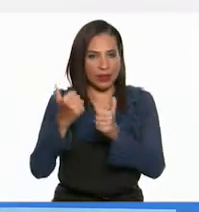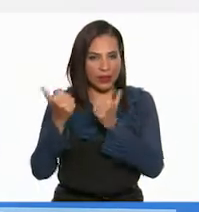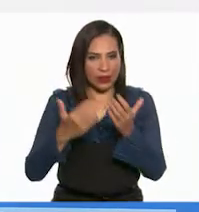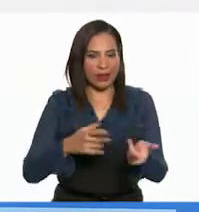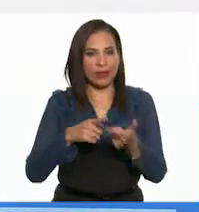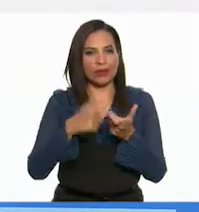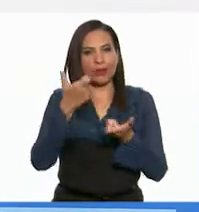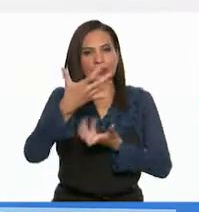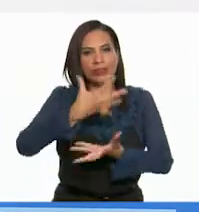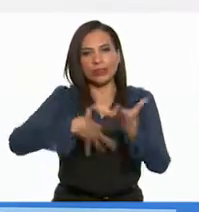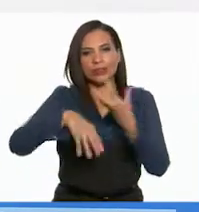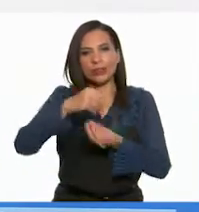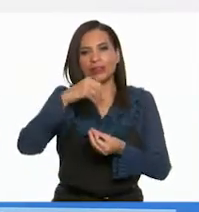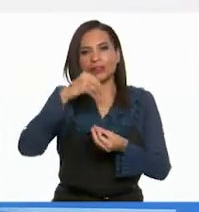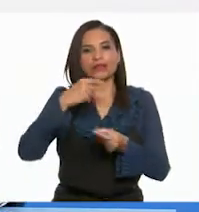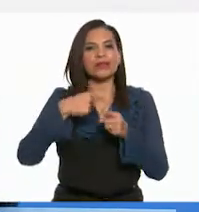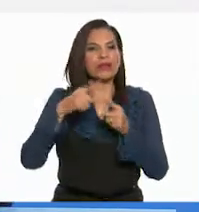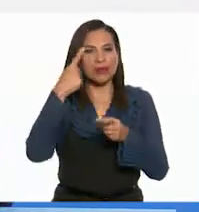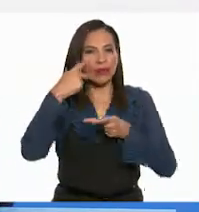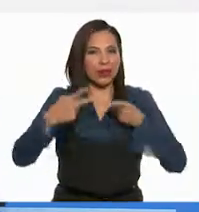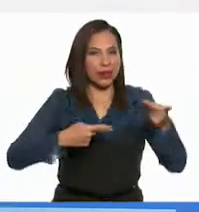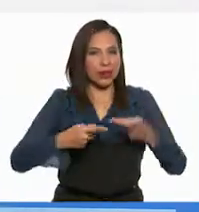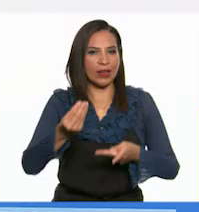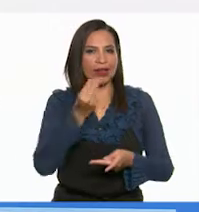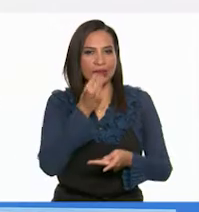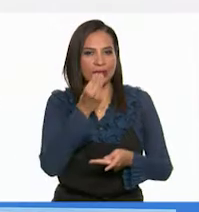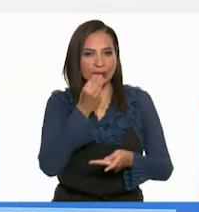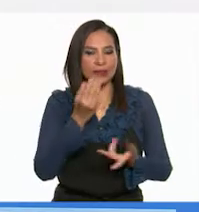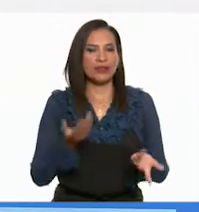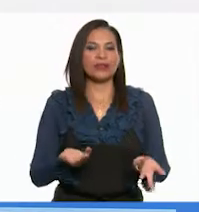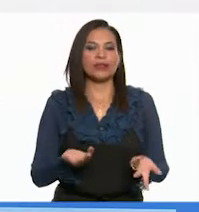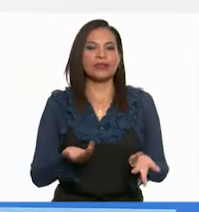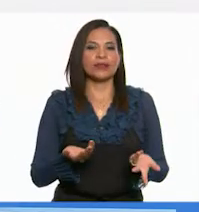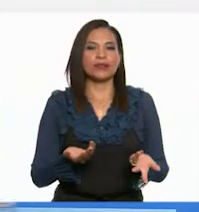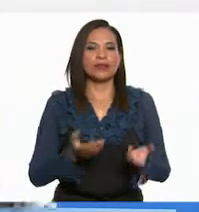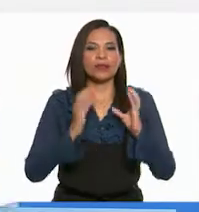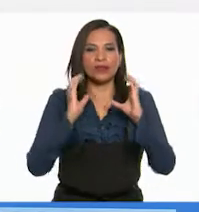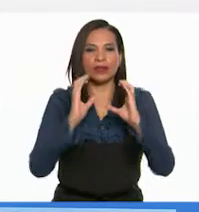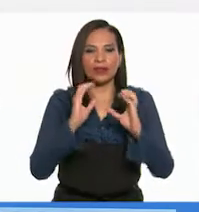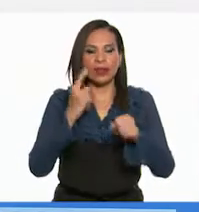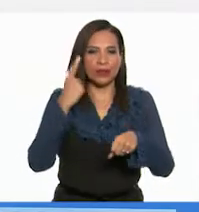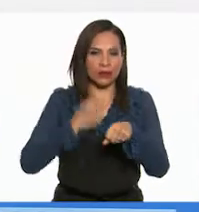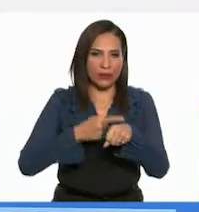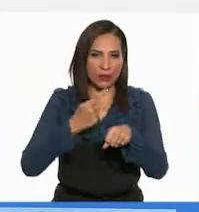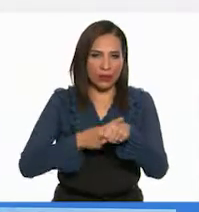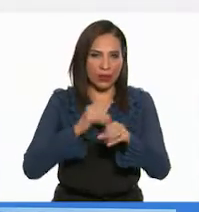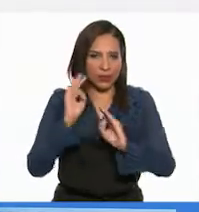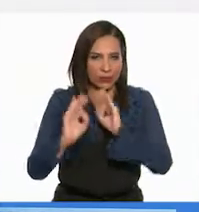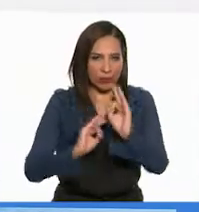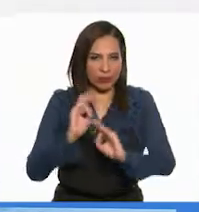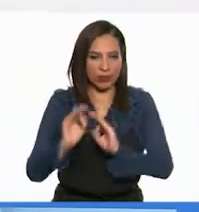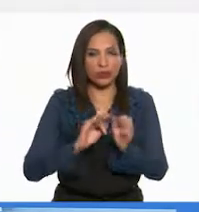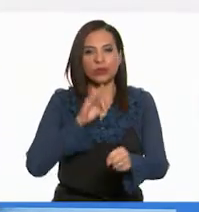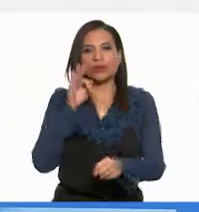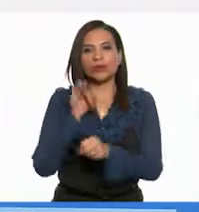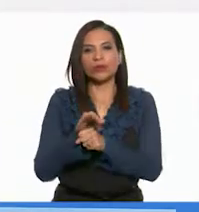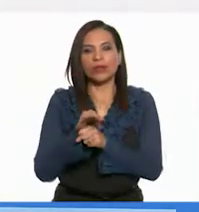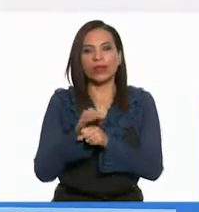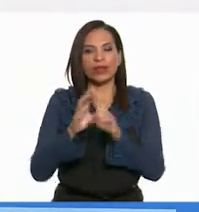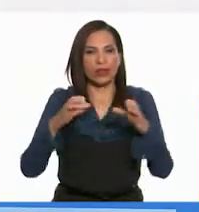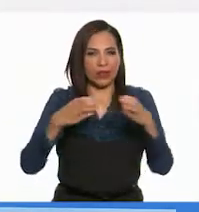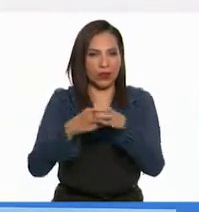y recursos, de preparar los alimentos, de cuidar a los enfermos, de proteger a